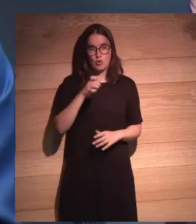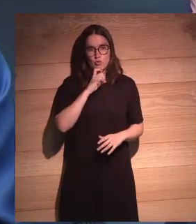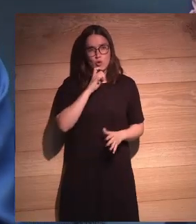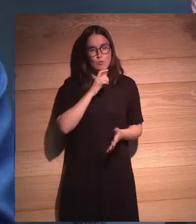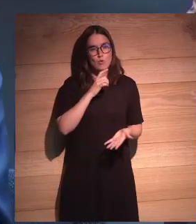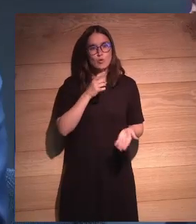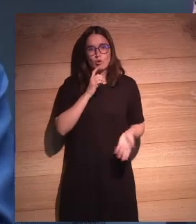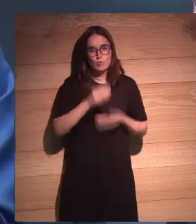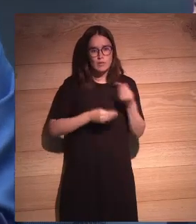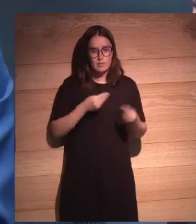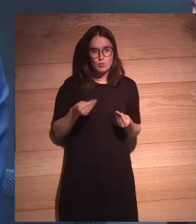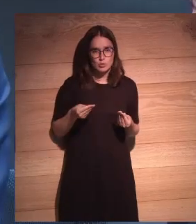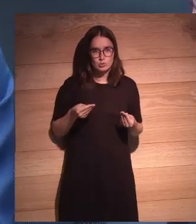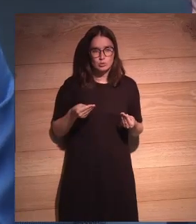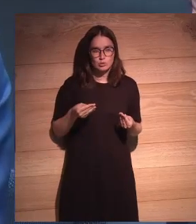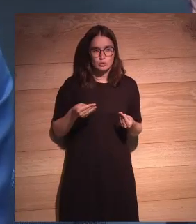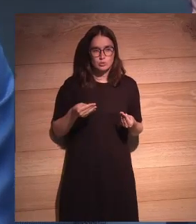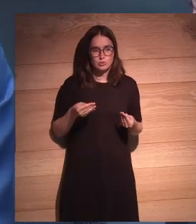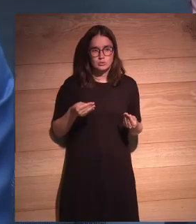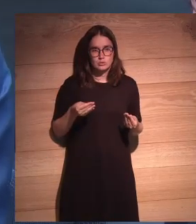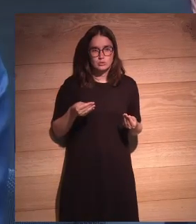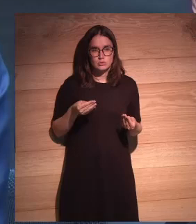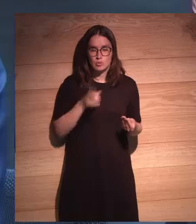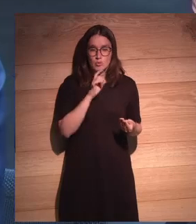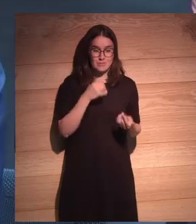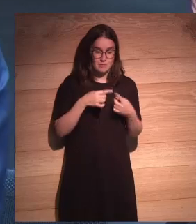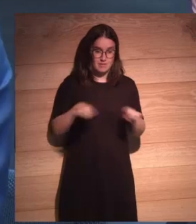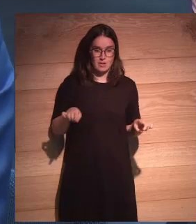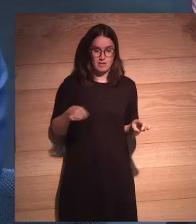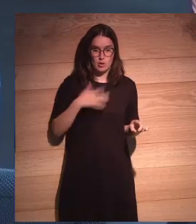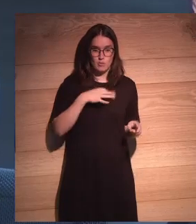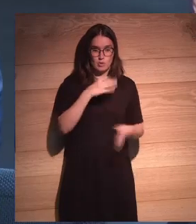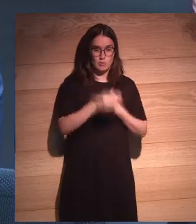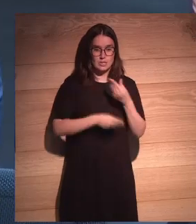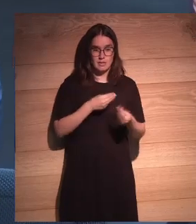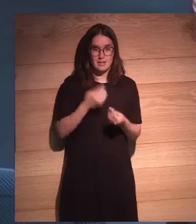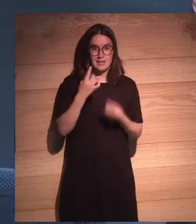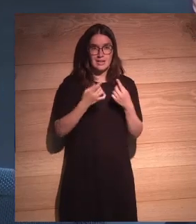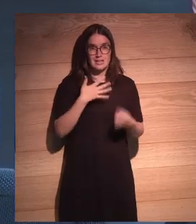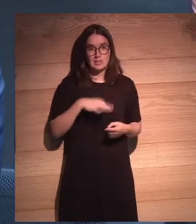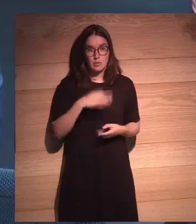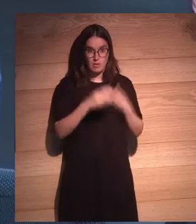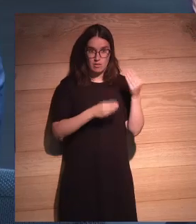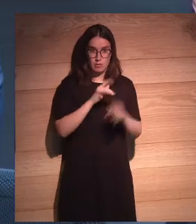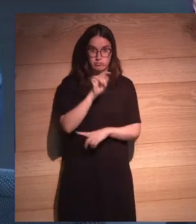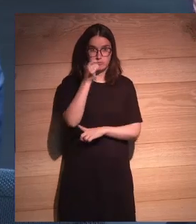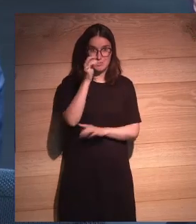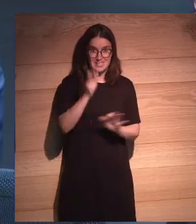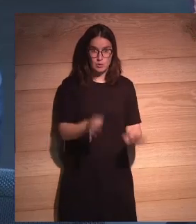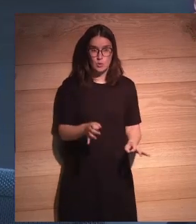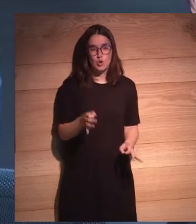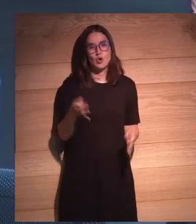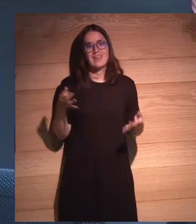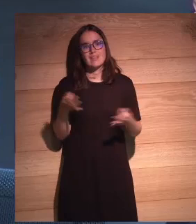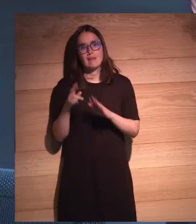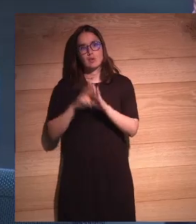¿Cómo manejamos esa diferencia entre lo que podemos hacer y alguien, si se puede hacerlo ahora, y lo que